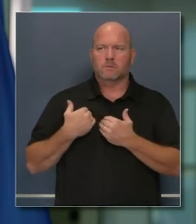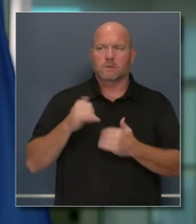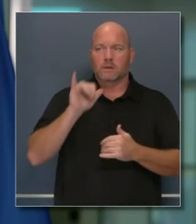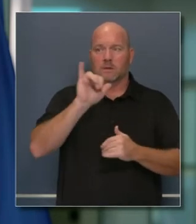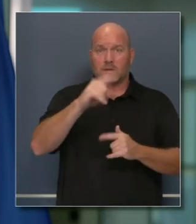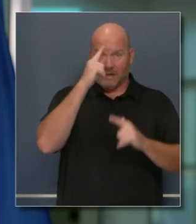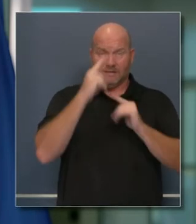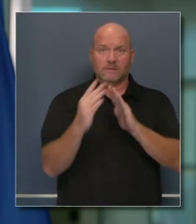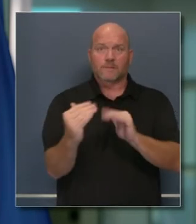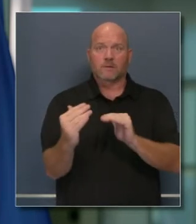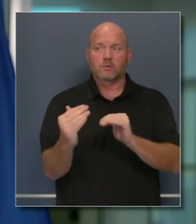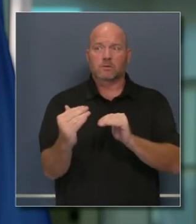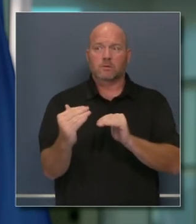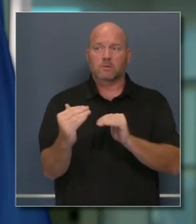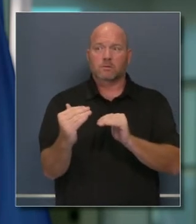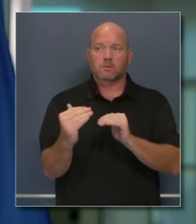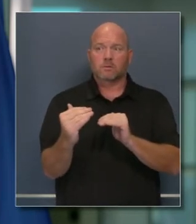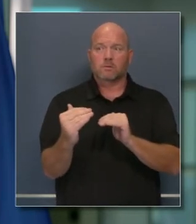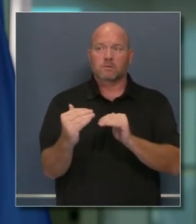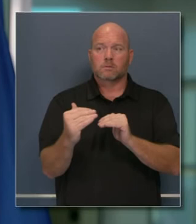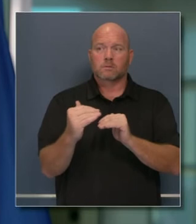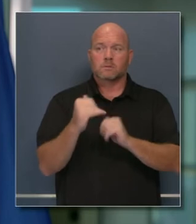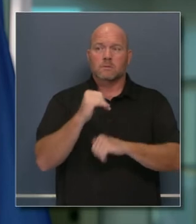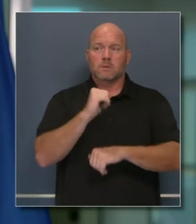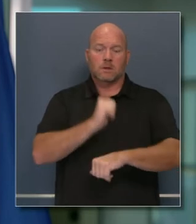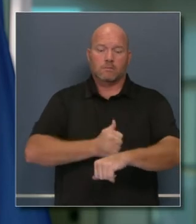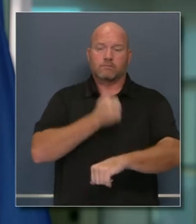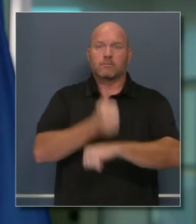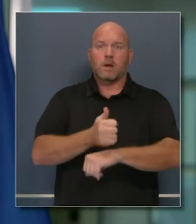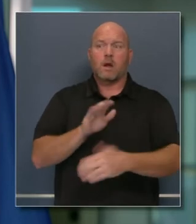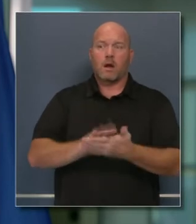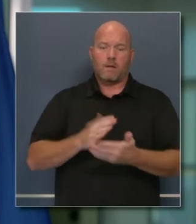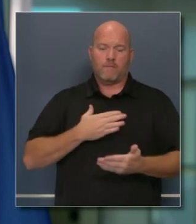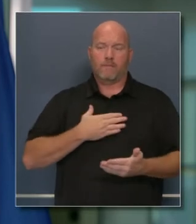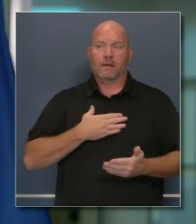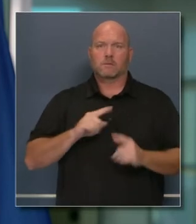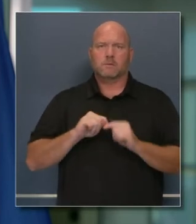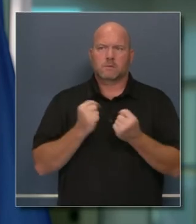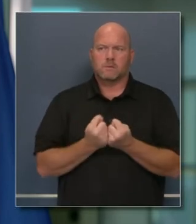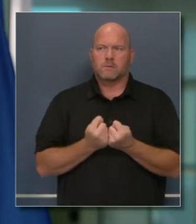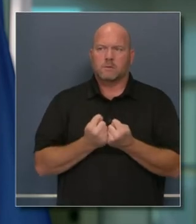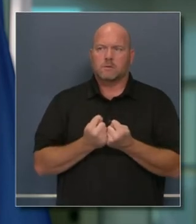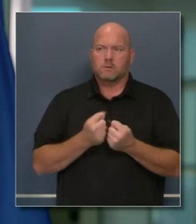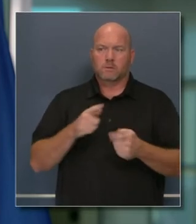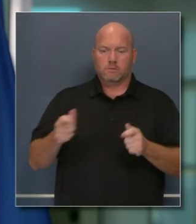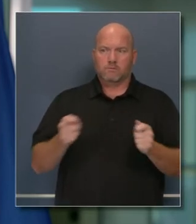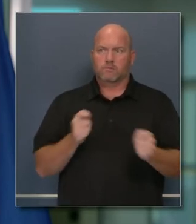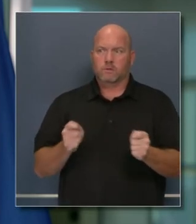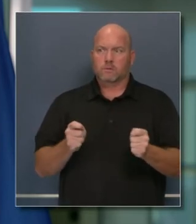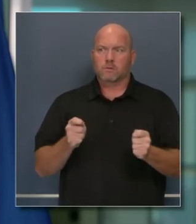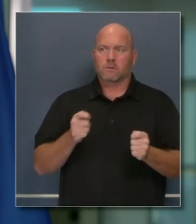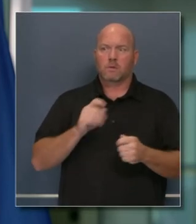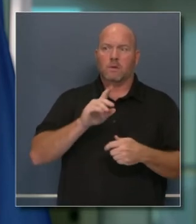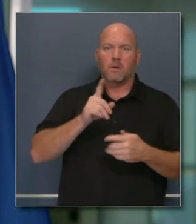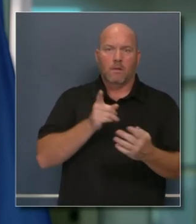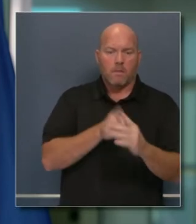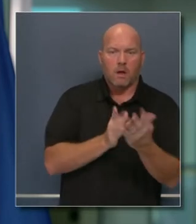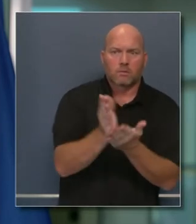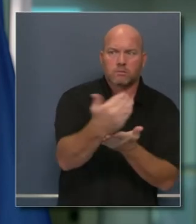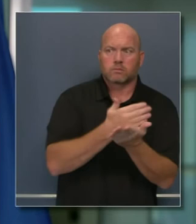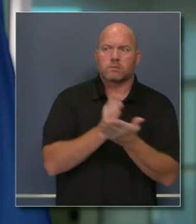la expectativa que tenemos en nuestros hombros, en nuestra administración y